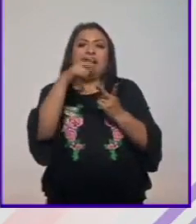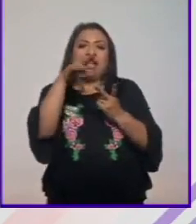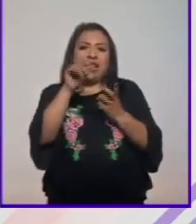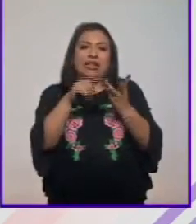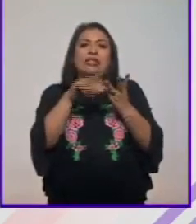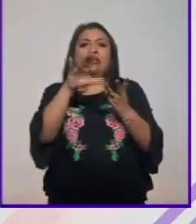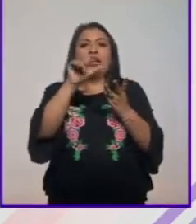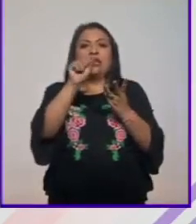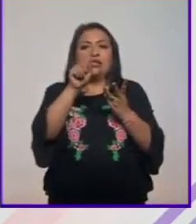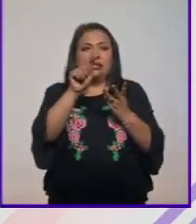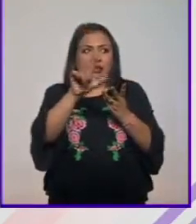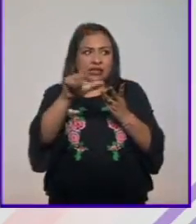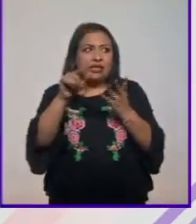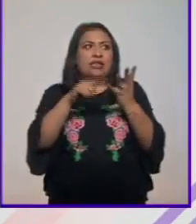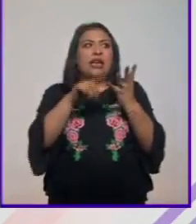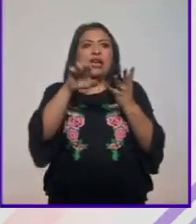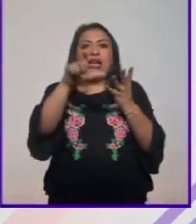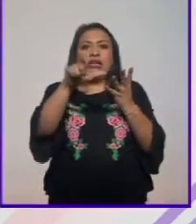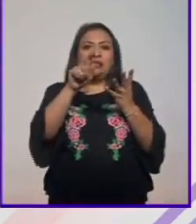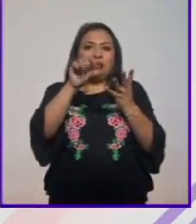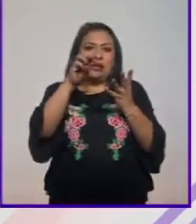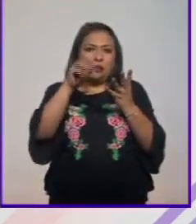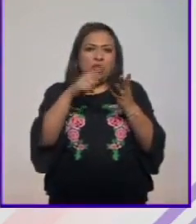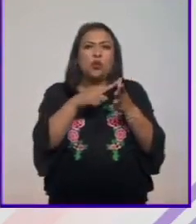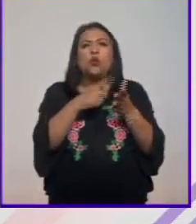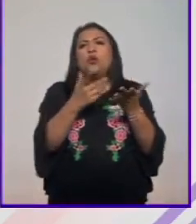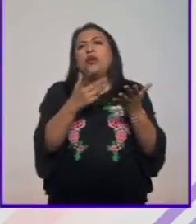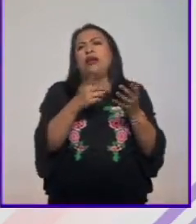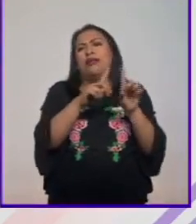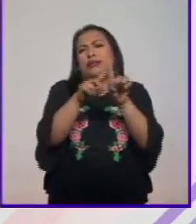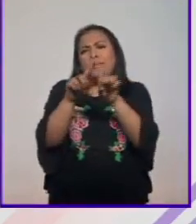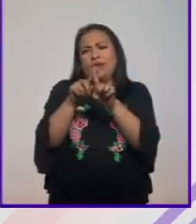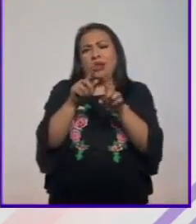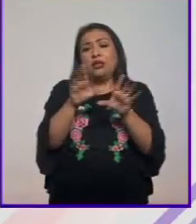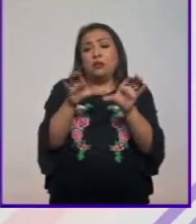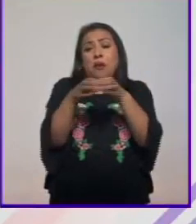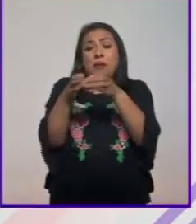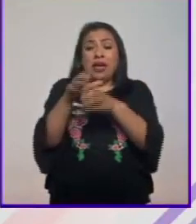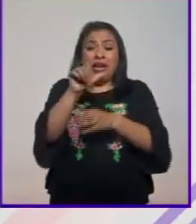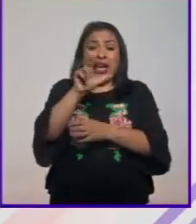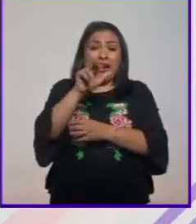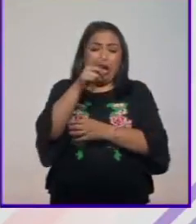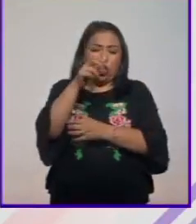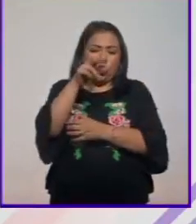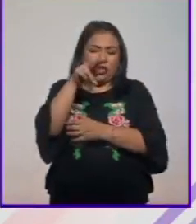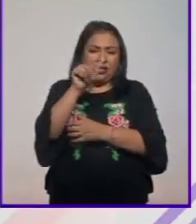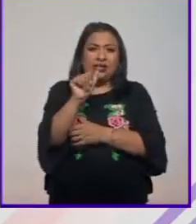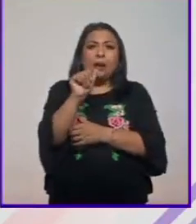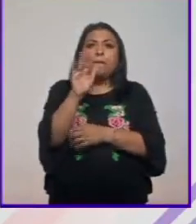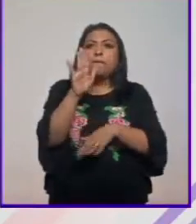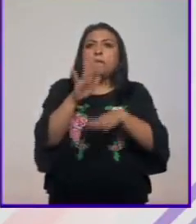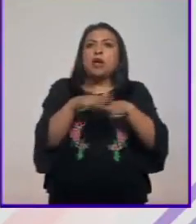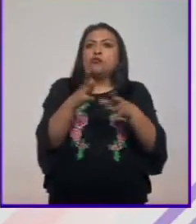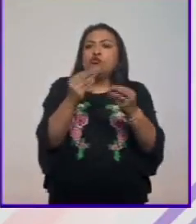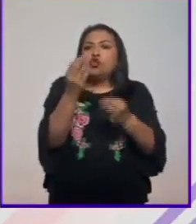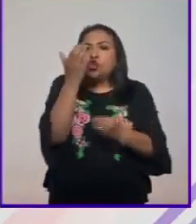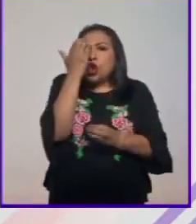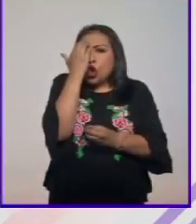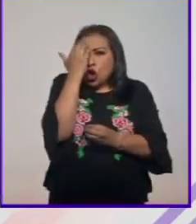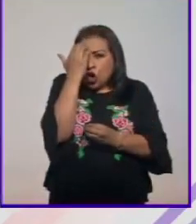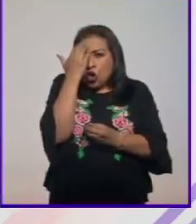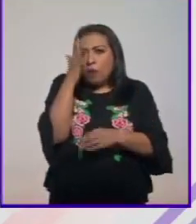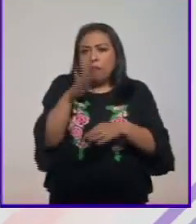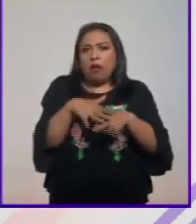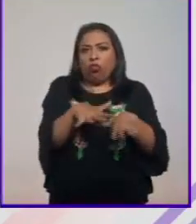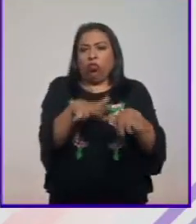también Castilla, Extremadura, el País Vasco... Pero lo que pasa es que digamos que la aragonesa es la que más renombre alcanzó, la que